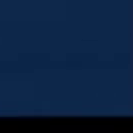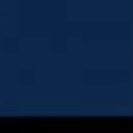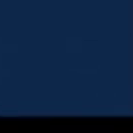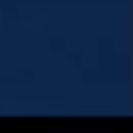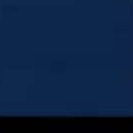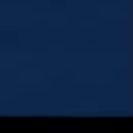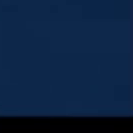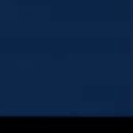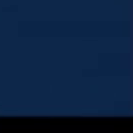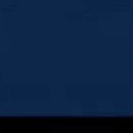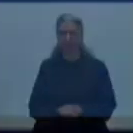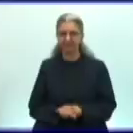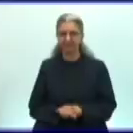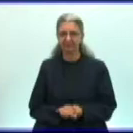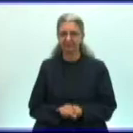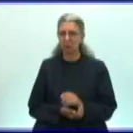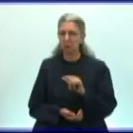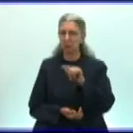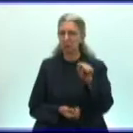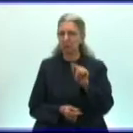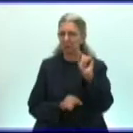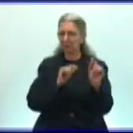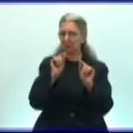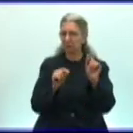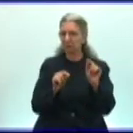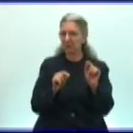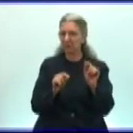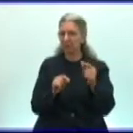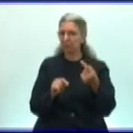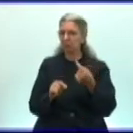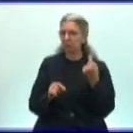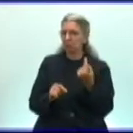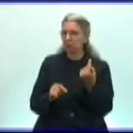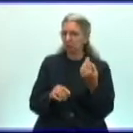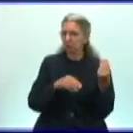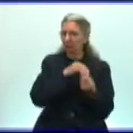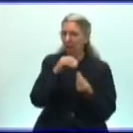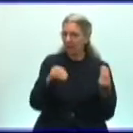Y ustedes se preguntarán, ¿qué sucede si variamos entonces la tensión?